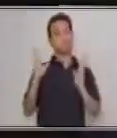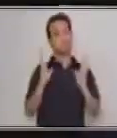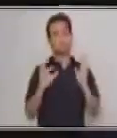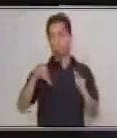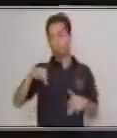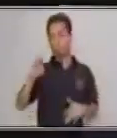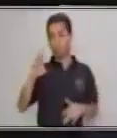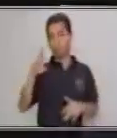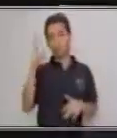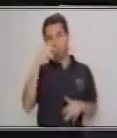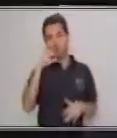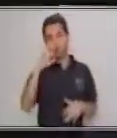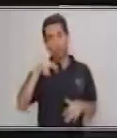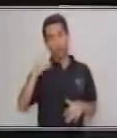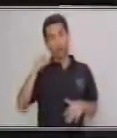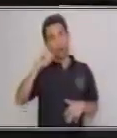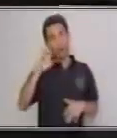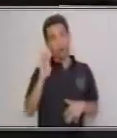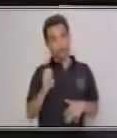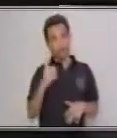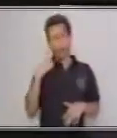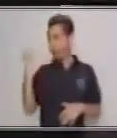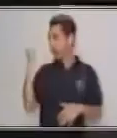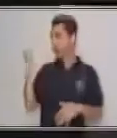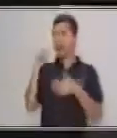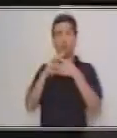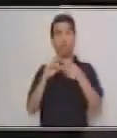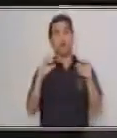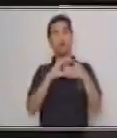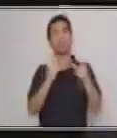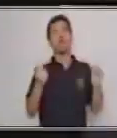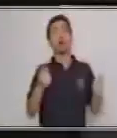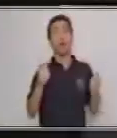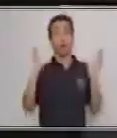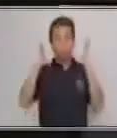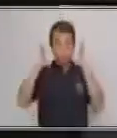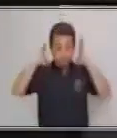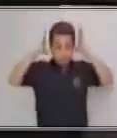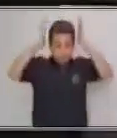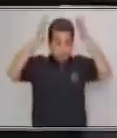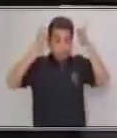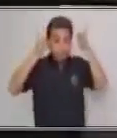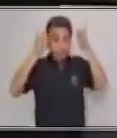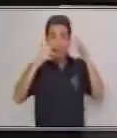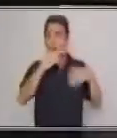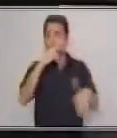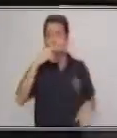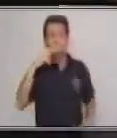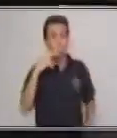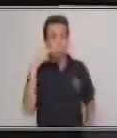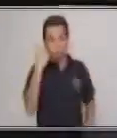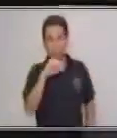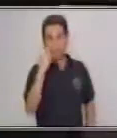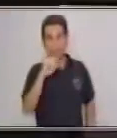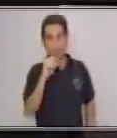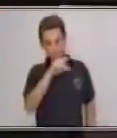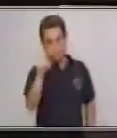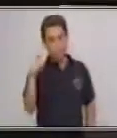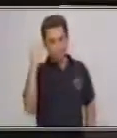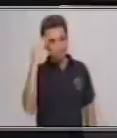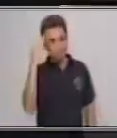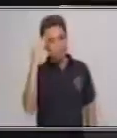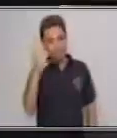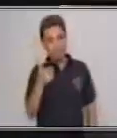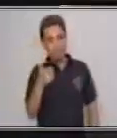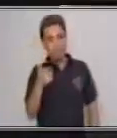de Caperucita Roja. El cuento de Caperucita Roja, todos lo conocemos. Pero a ver,